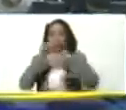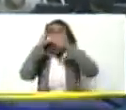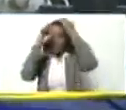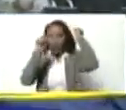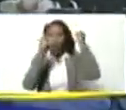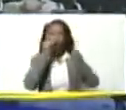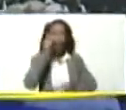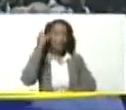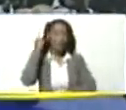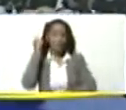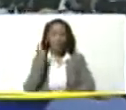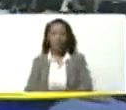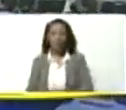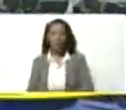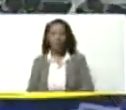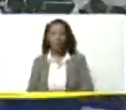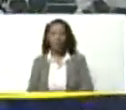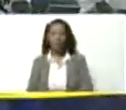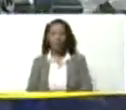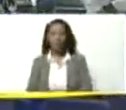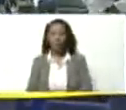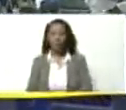embajadoras,